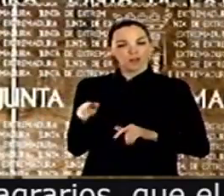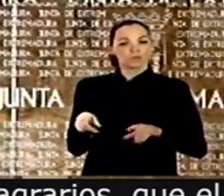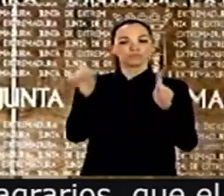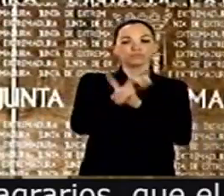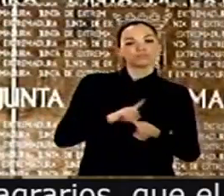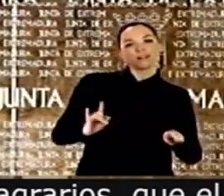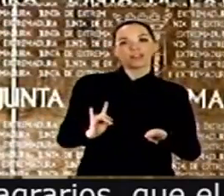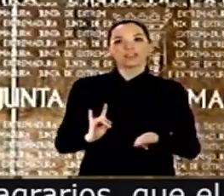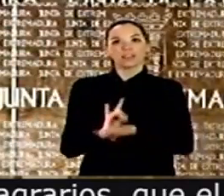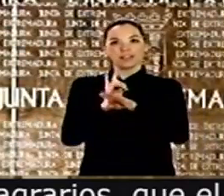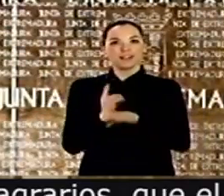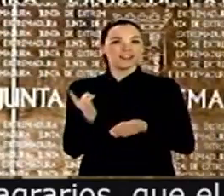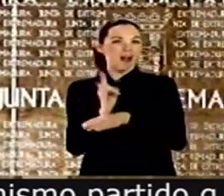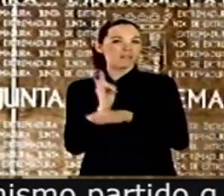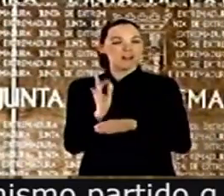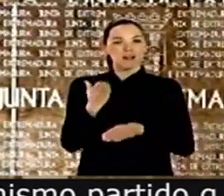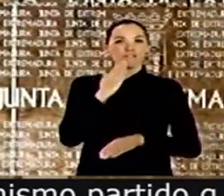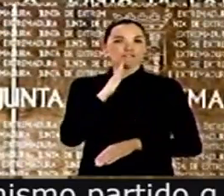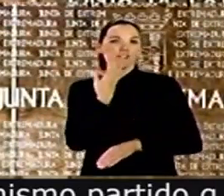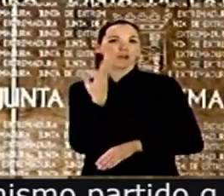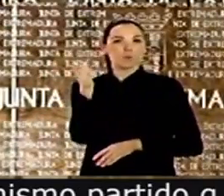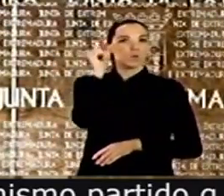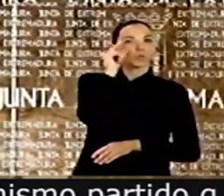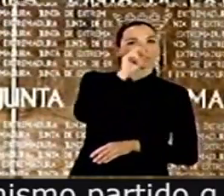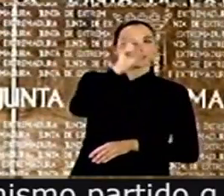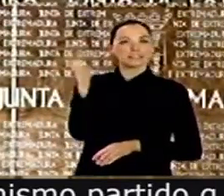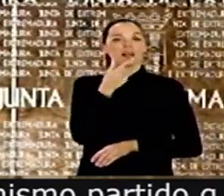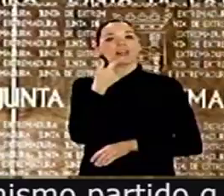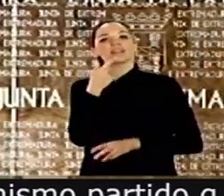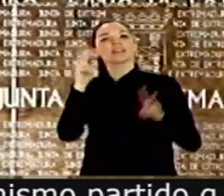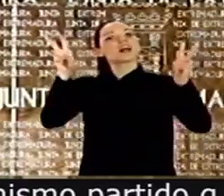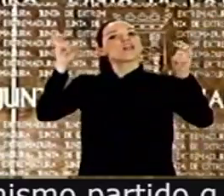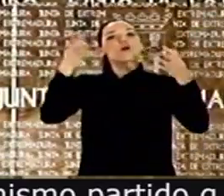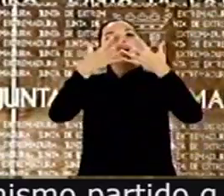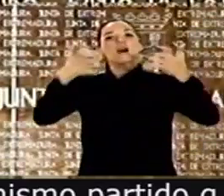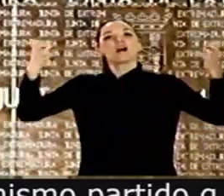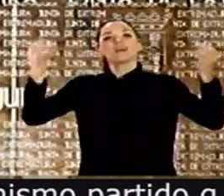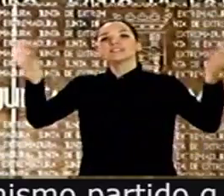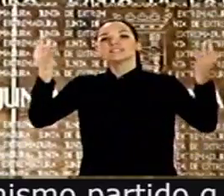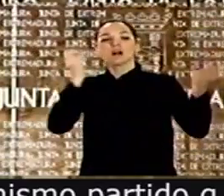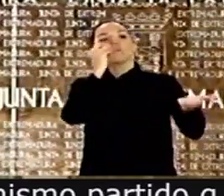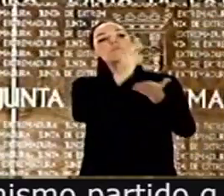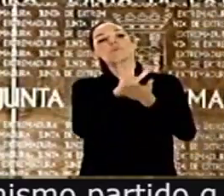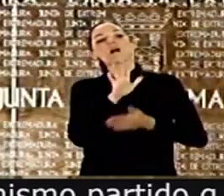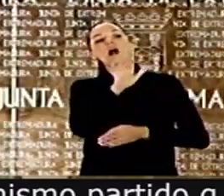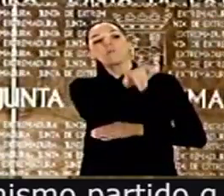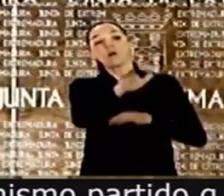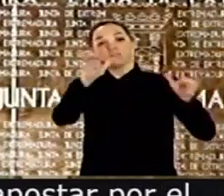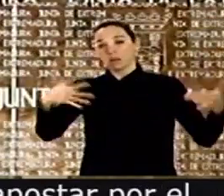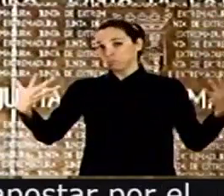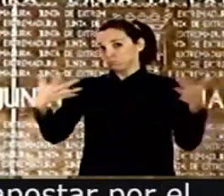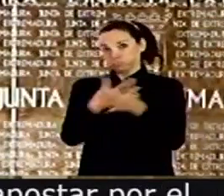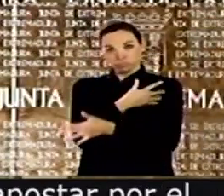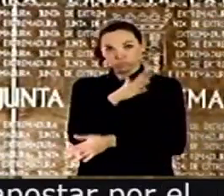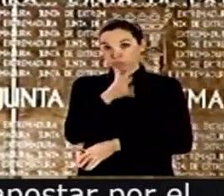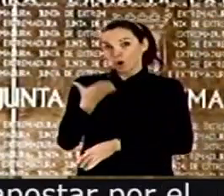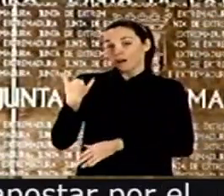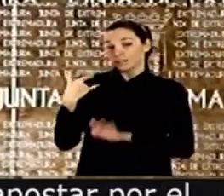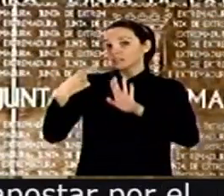de eslóganes falsos como apostar por el campo del siglo XXI, el mismo campo al que ellos quedaron desnudos cuando quitaron los seguros agrarios.